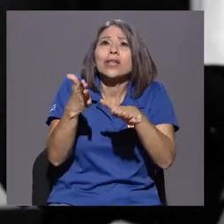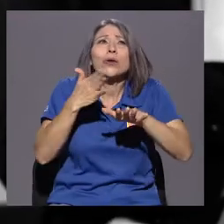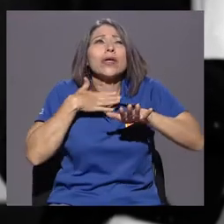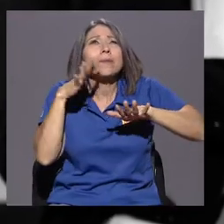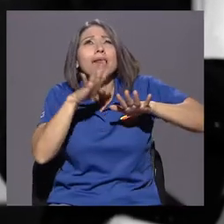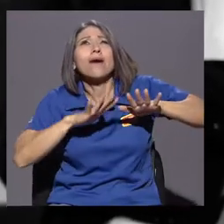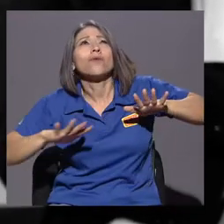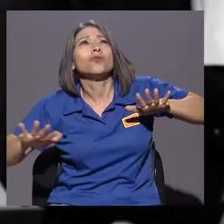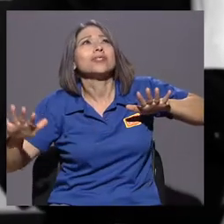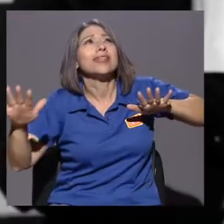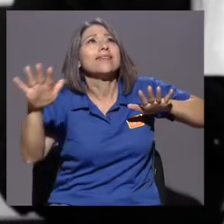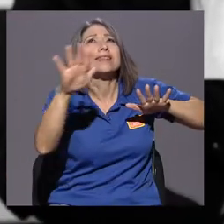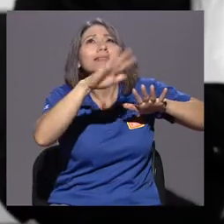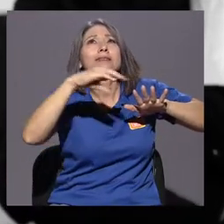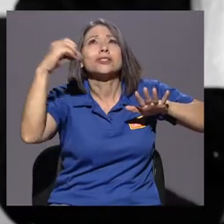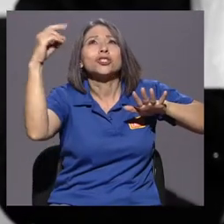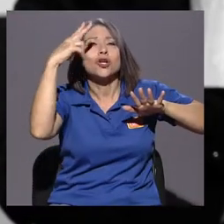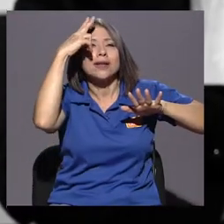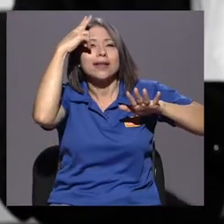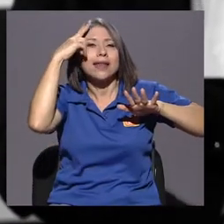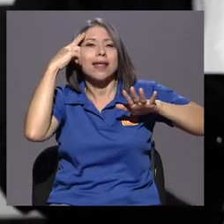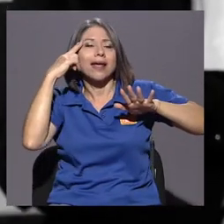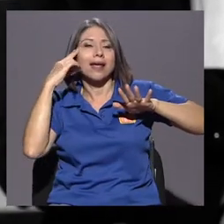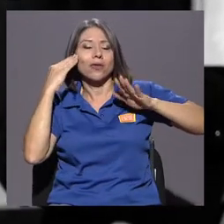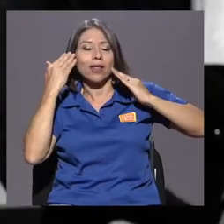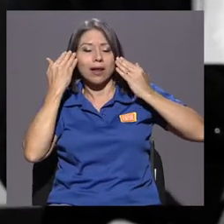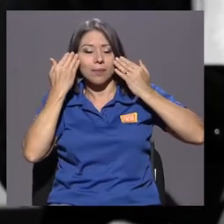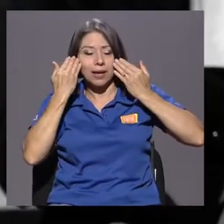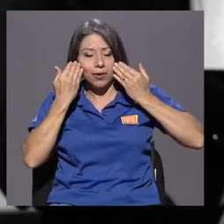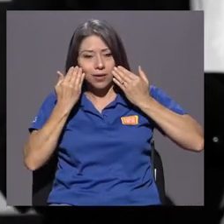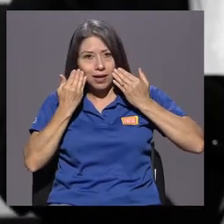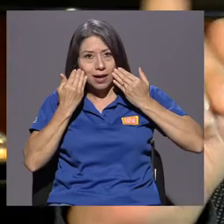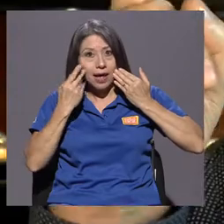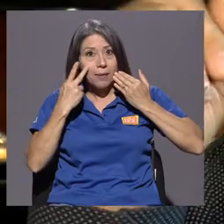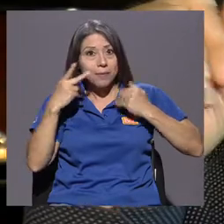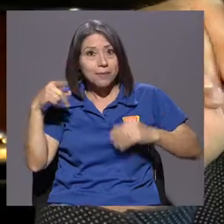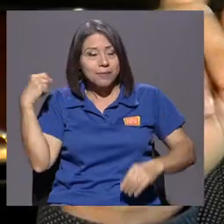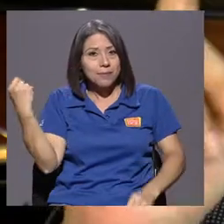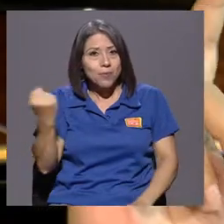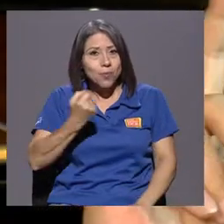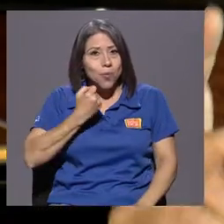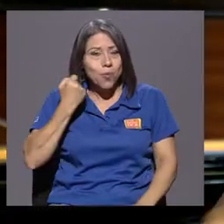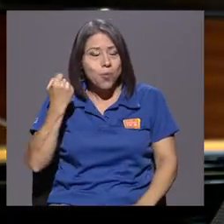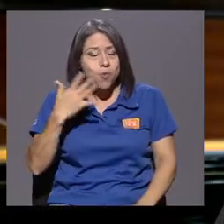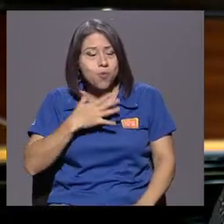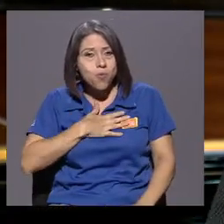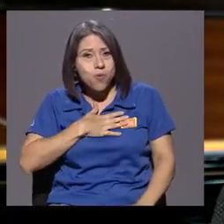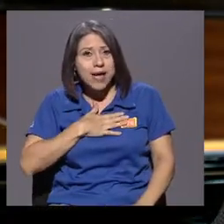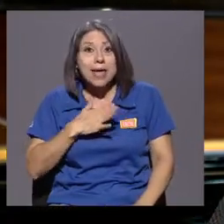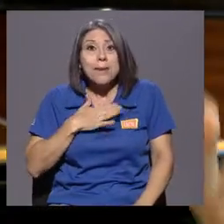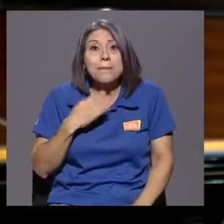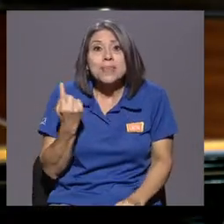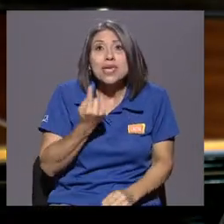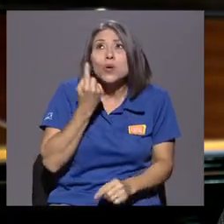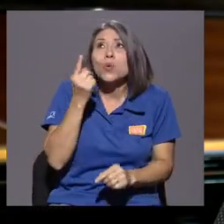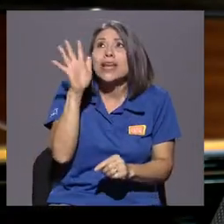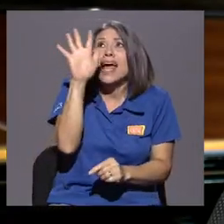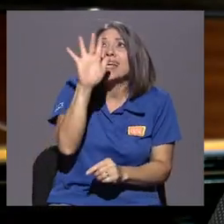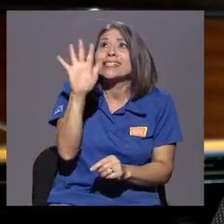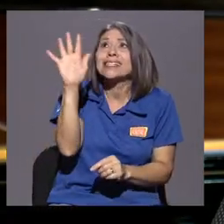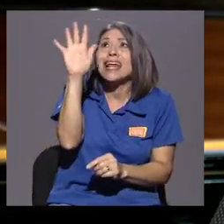melancolía de que potente de que fuerte mi única estrella ha muerto y mil aún sideral